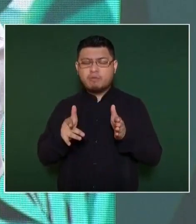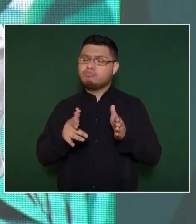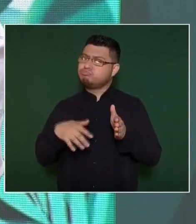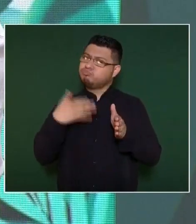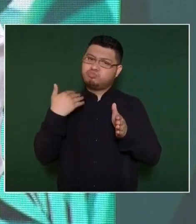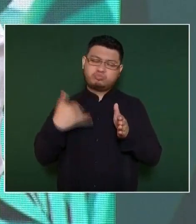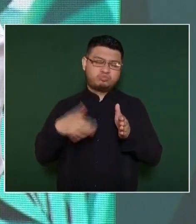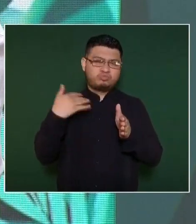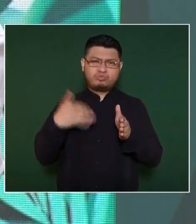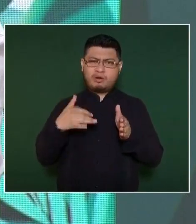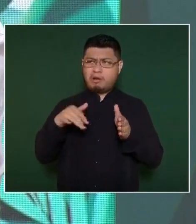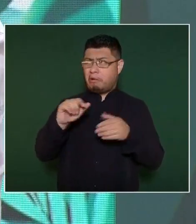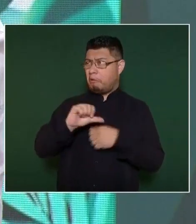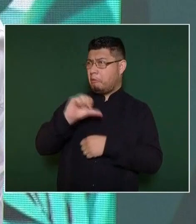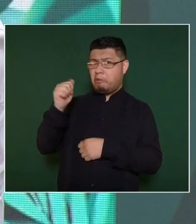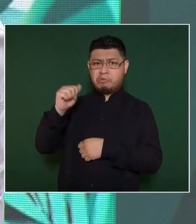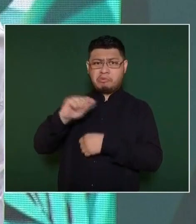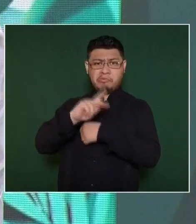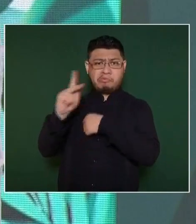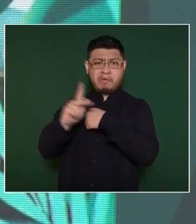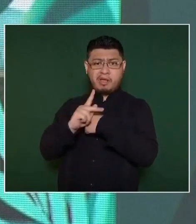mundo.